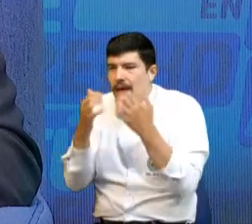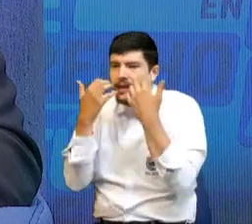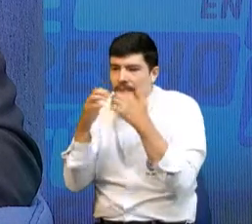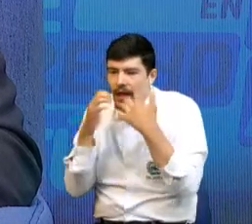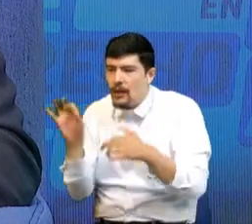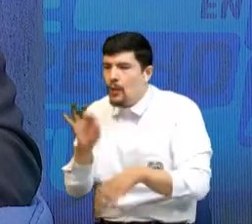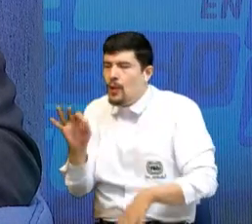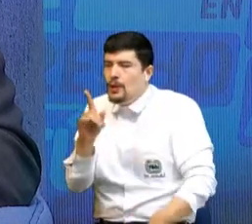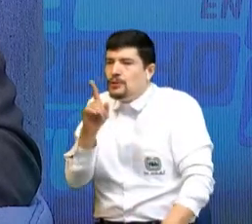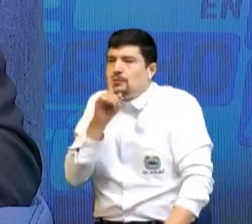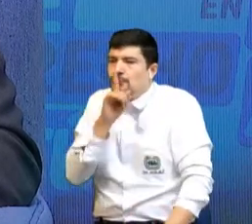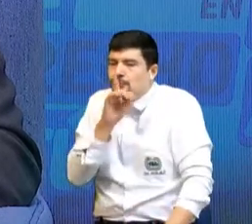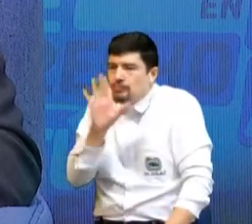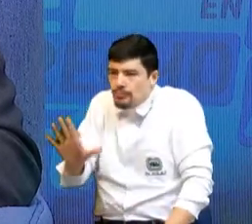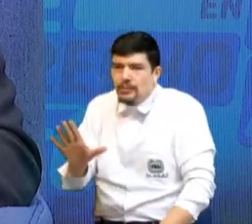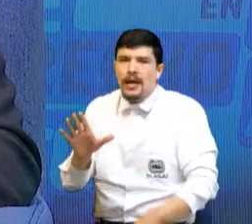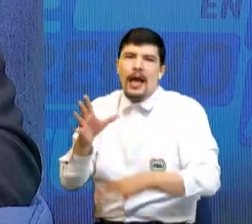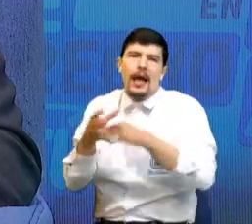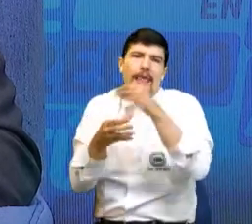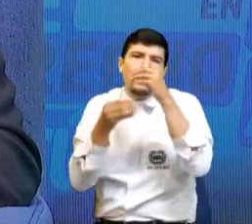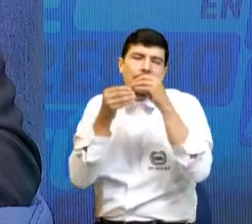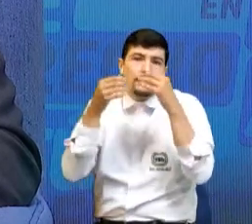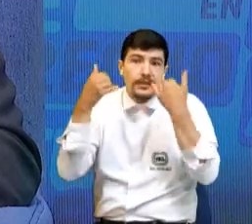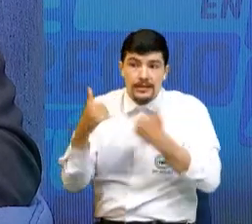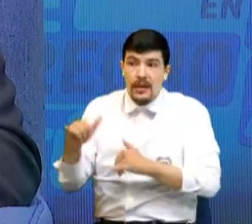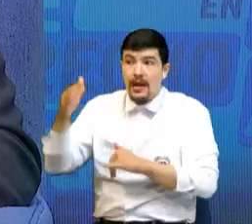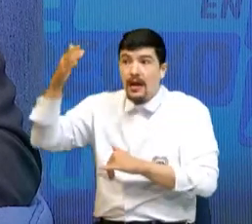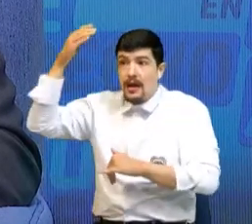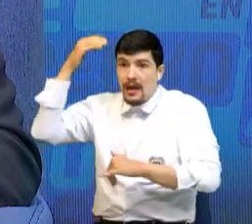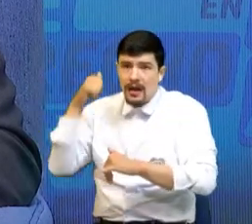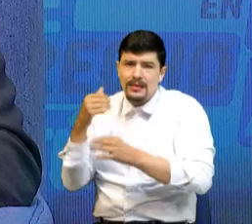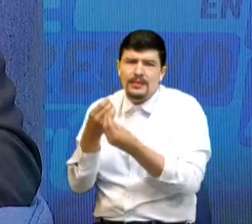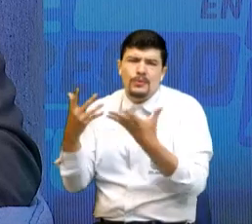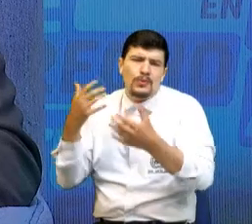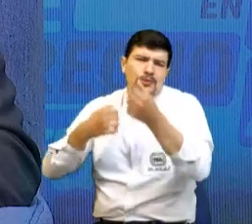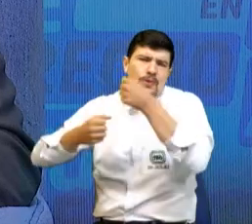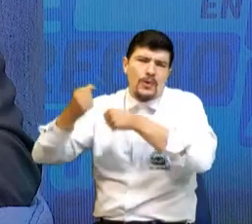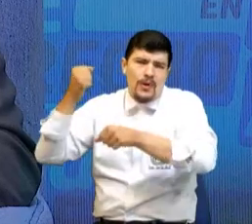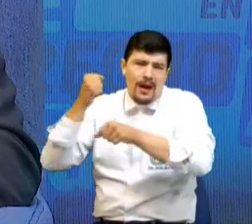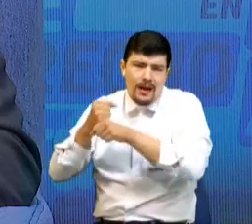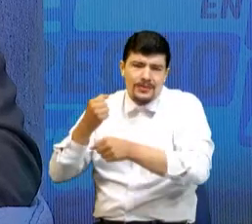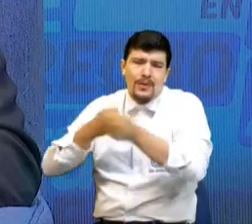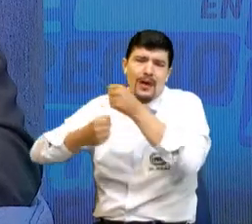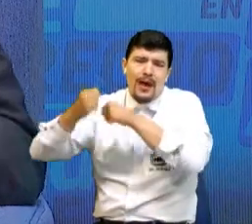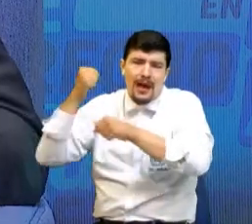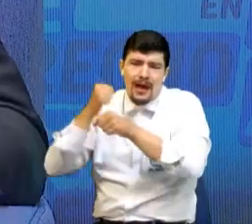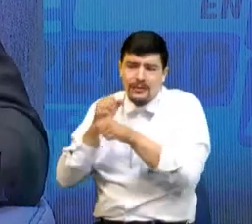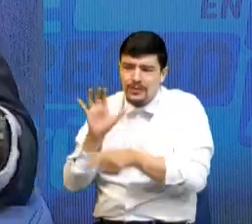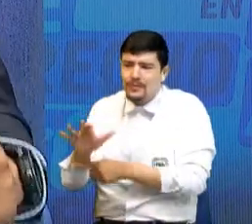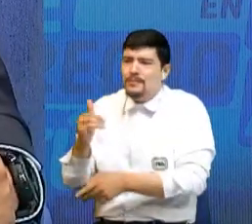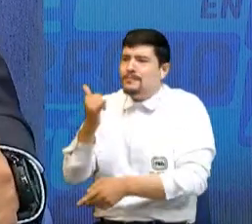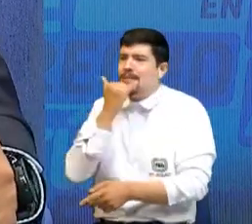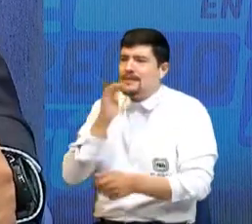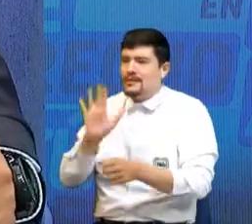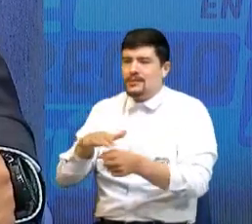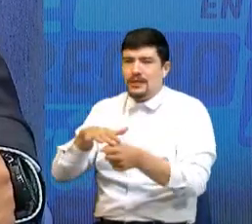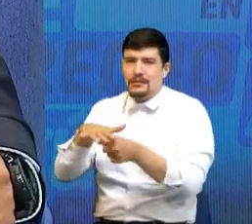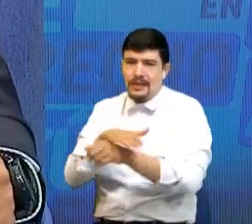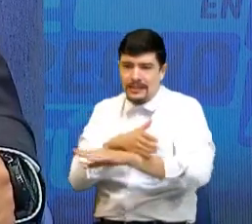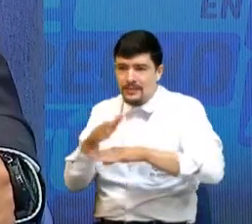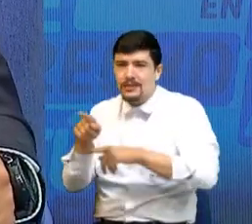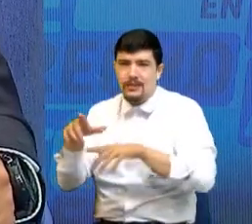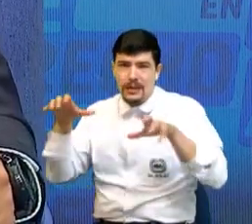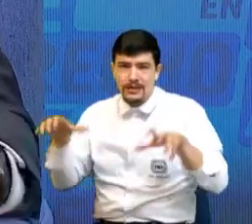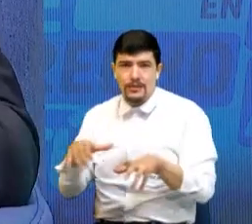que se ha guardado, y pues ya han sido bastantes años los que sucedieron o los que se pasaron después de este